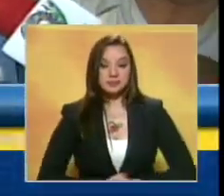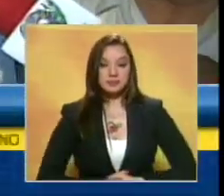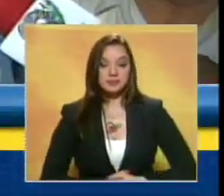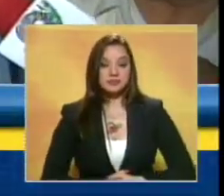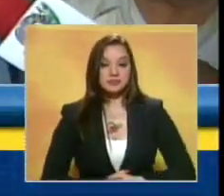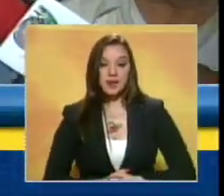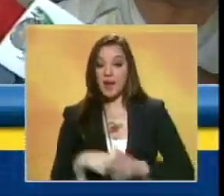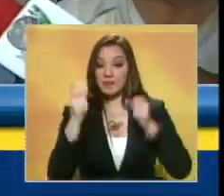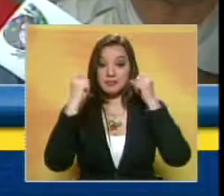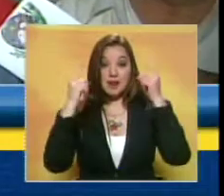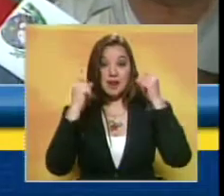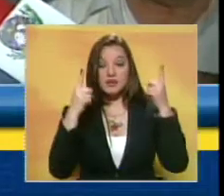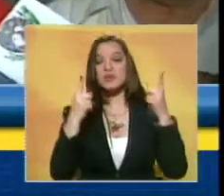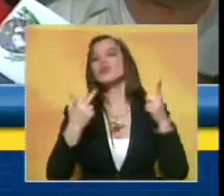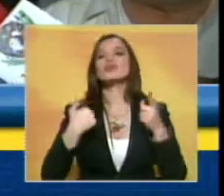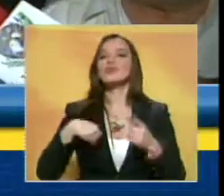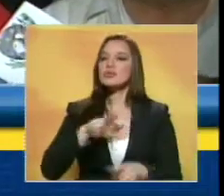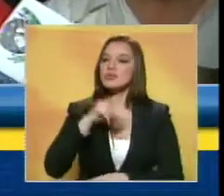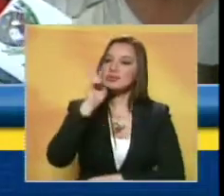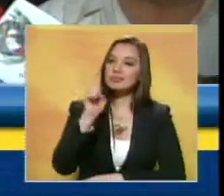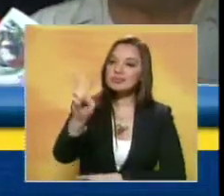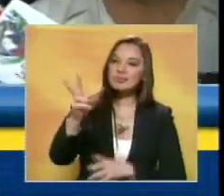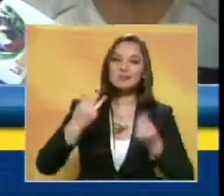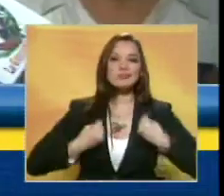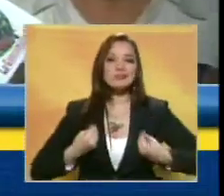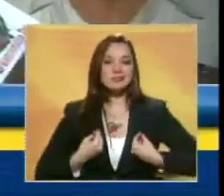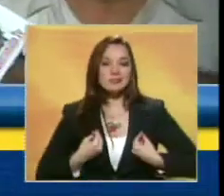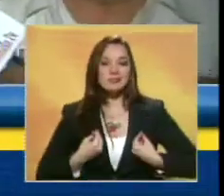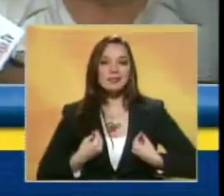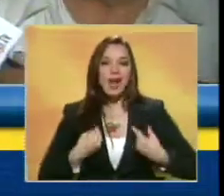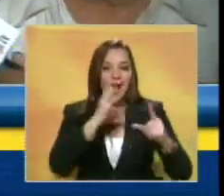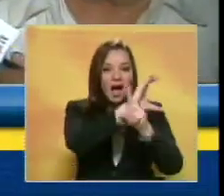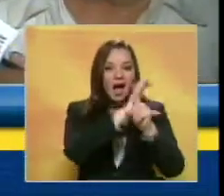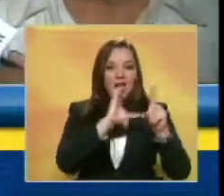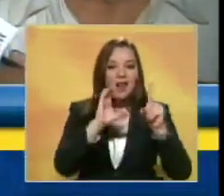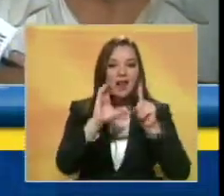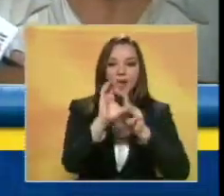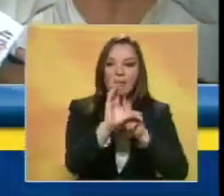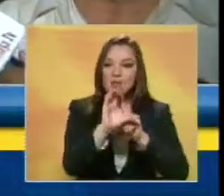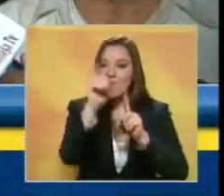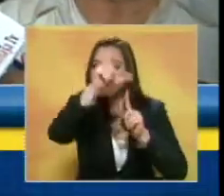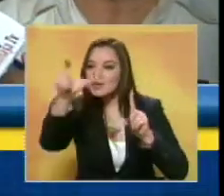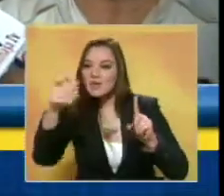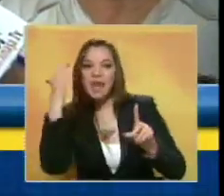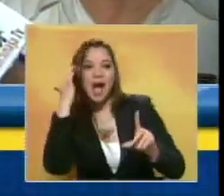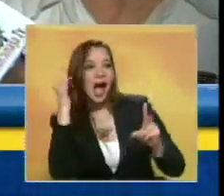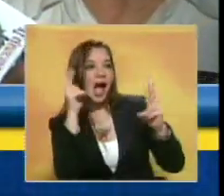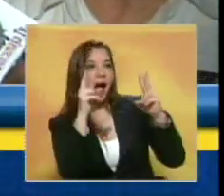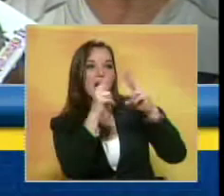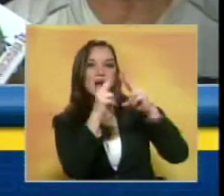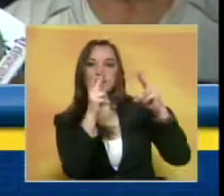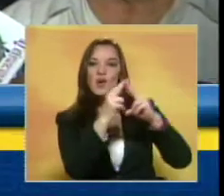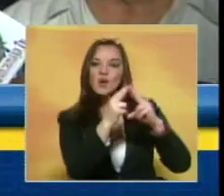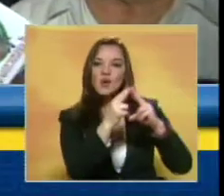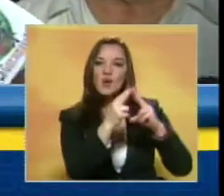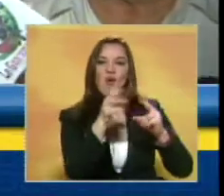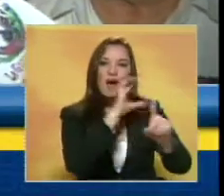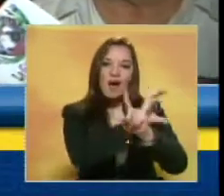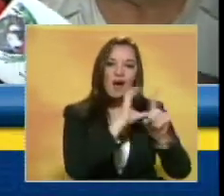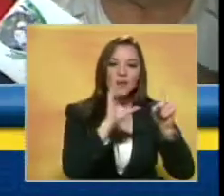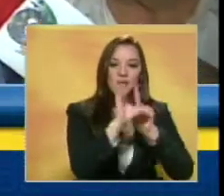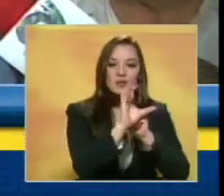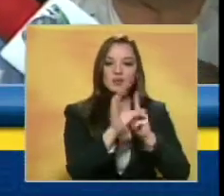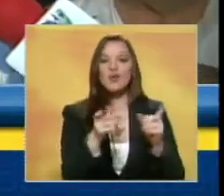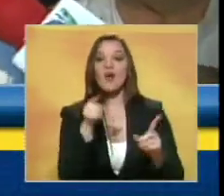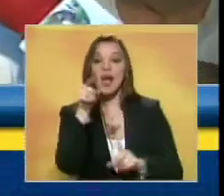Es maravilloso lo que estamos viviendo, el acercar la cultura a nuestros pueblos es una de las metas fundamentales de